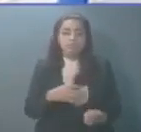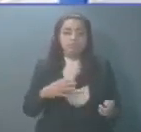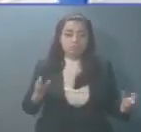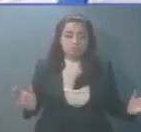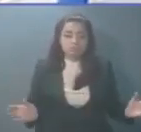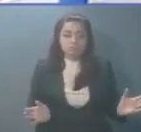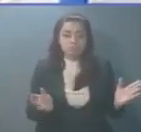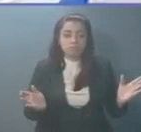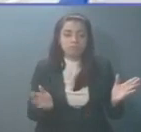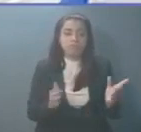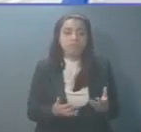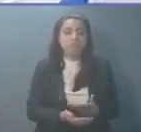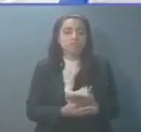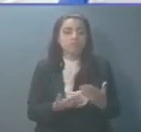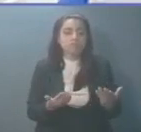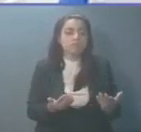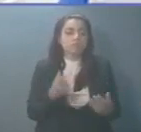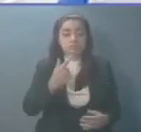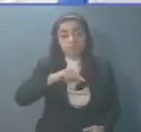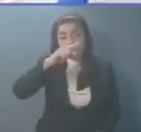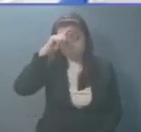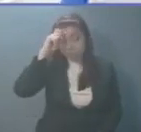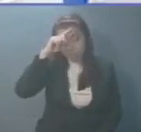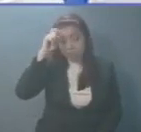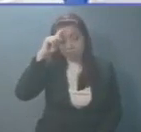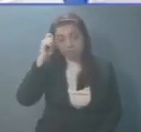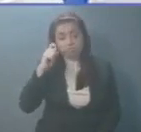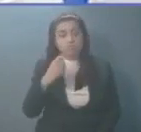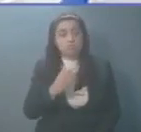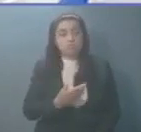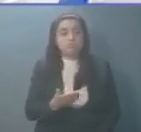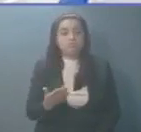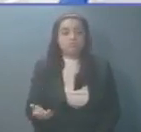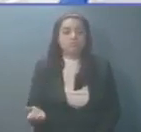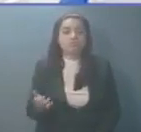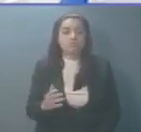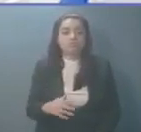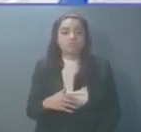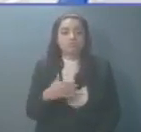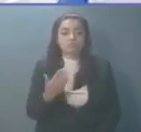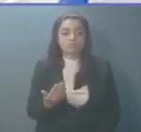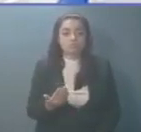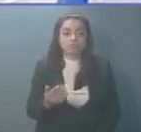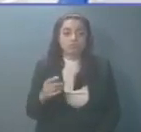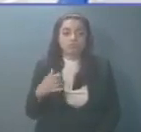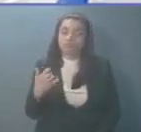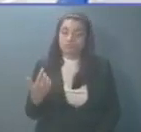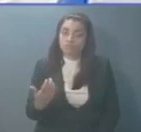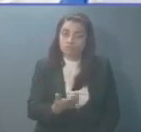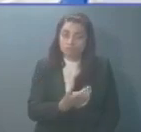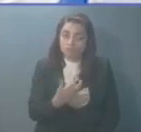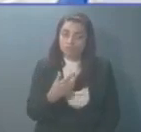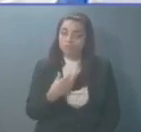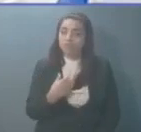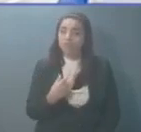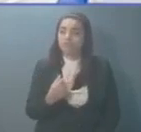dedicación, una noble labor. Y para ellos nuestro reconocimiento y nuestro